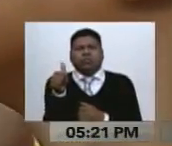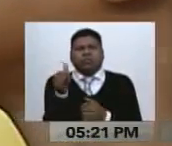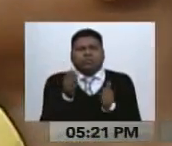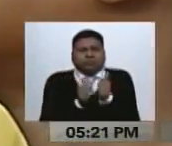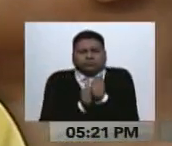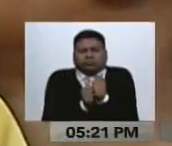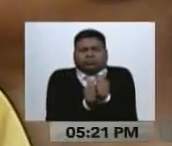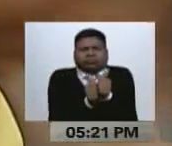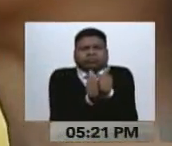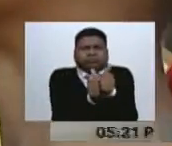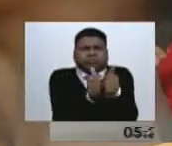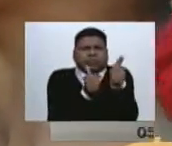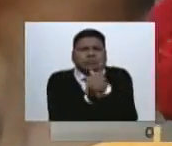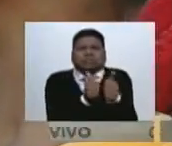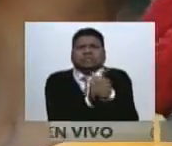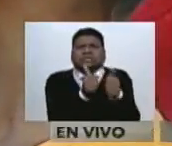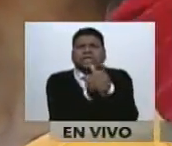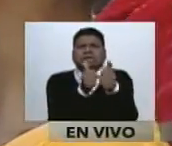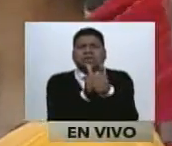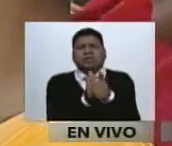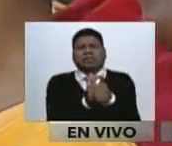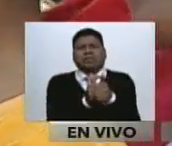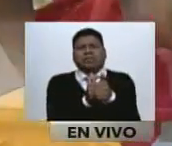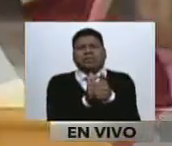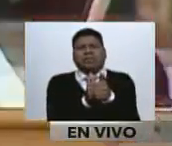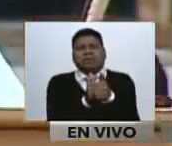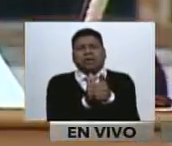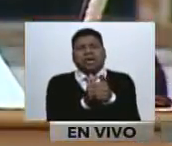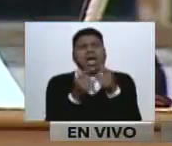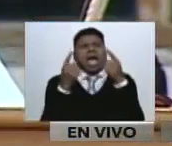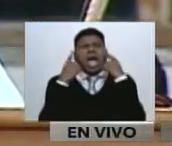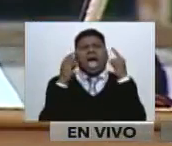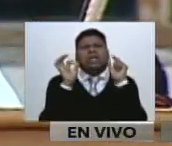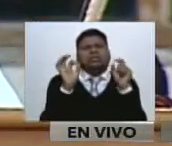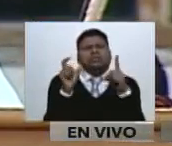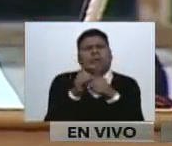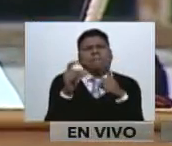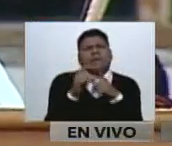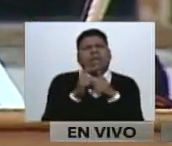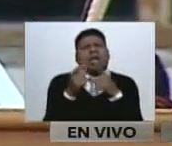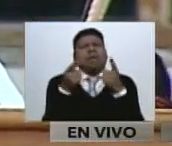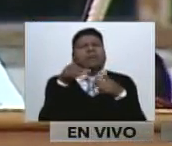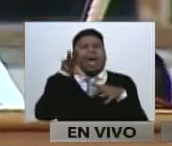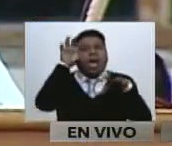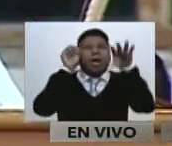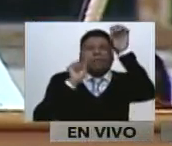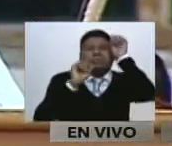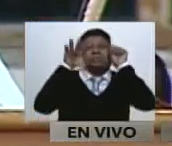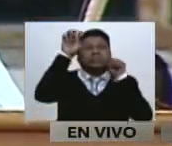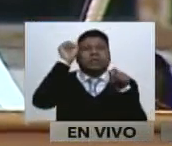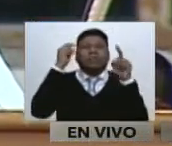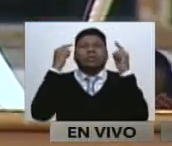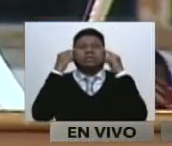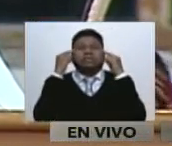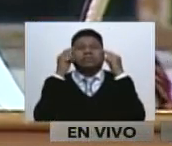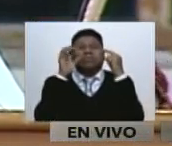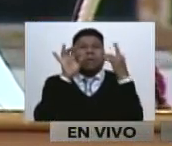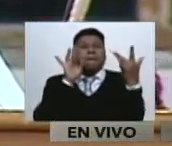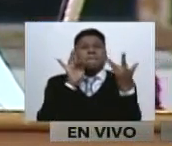de los que le seguimos, de los que le pusimos atención a sus palabras, de los que captamos el